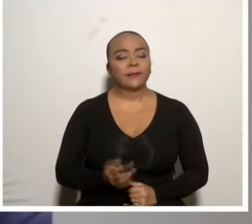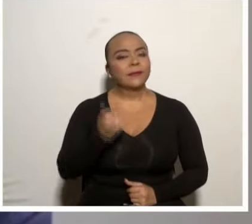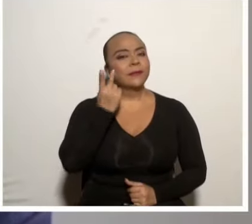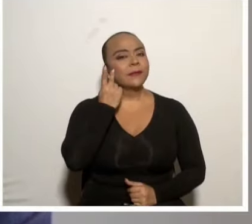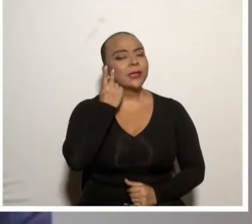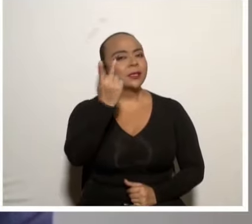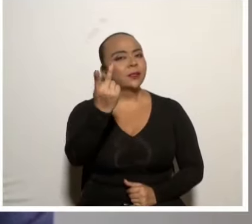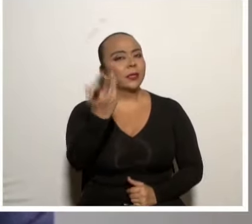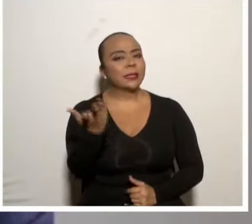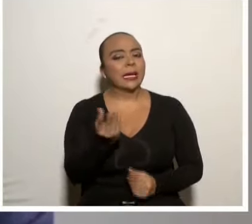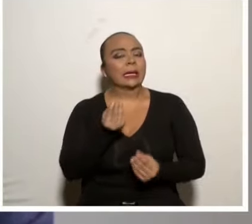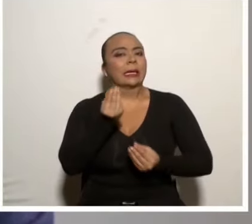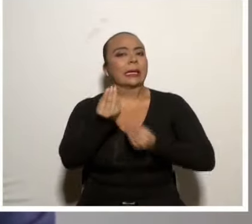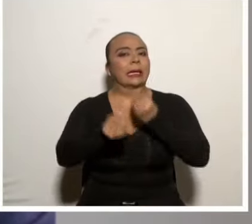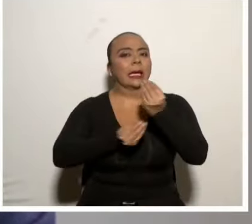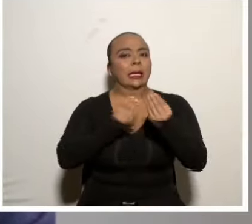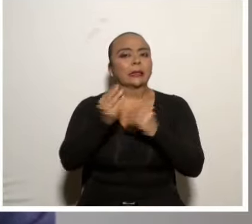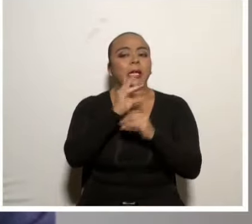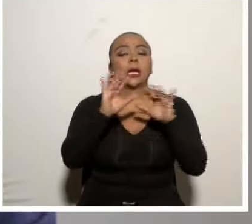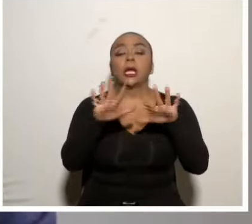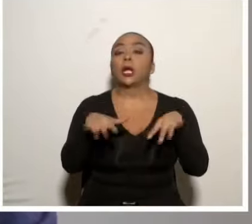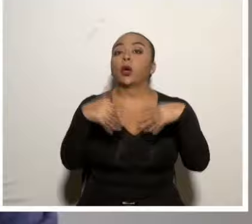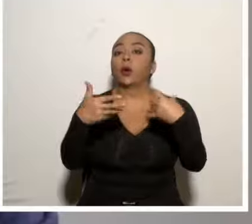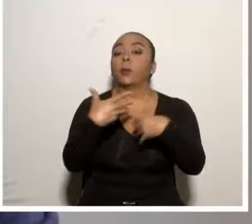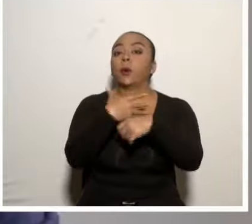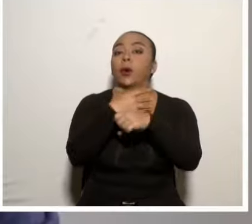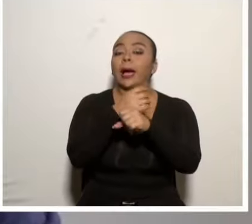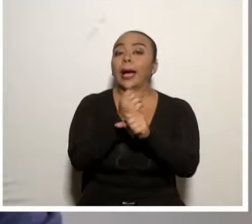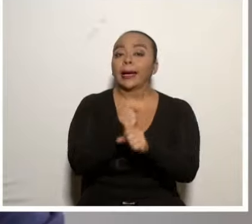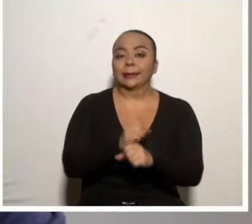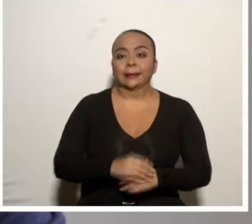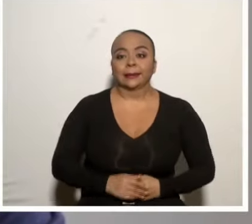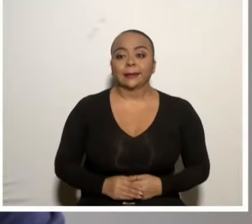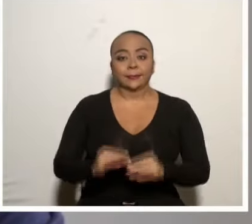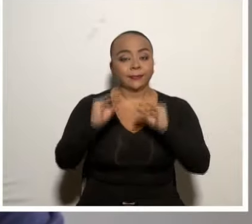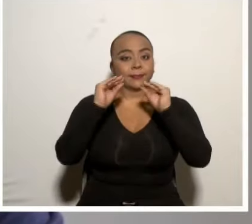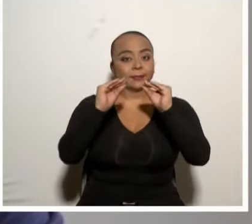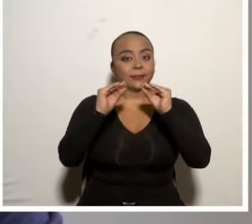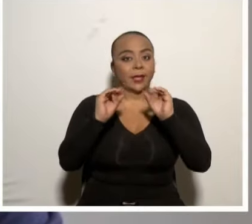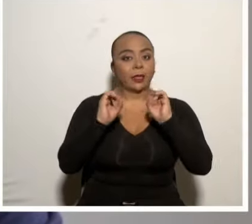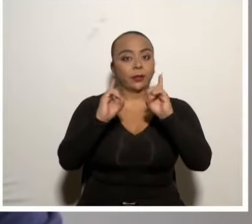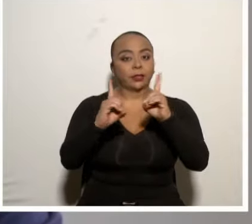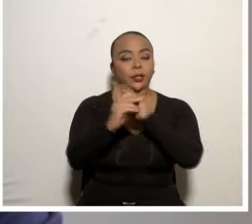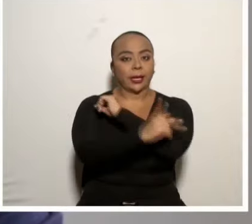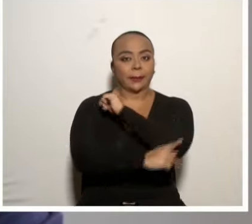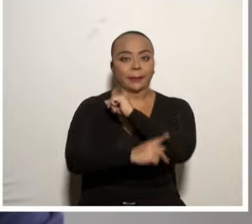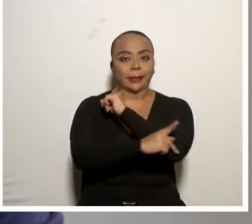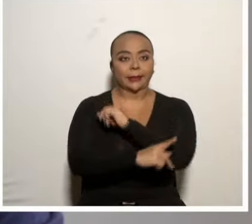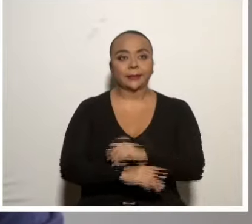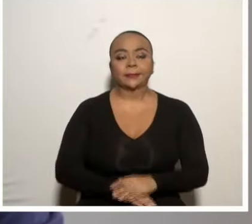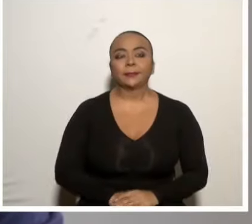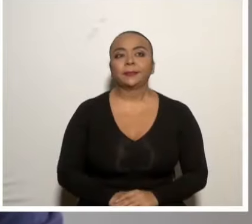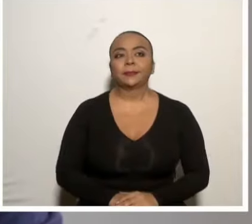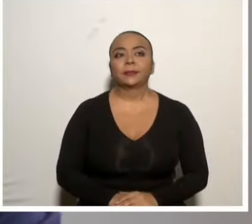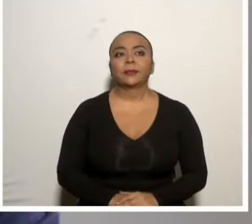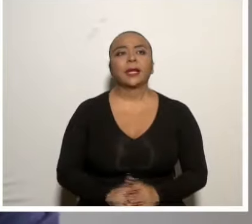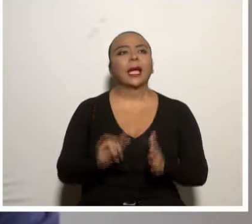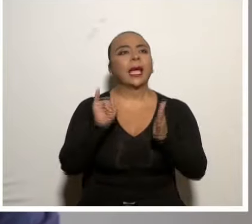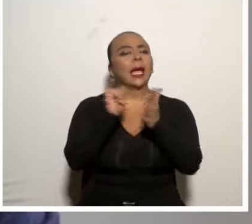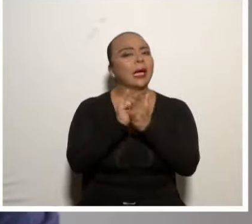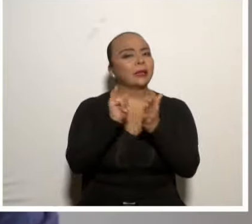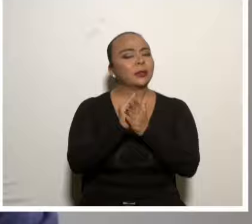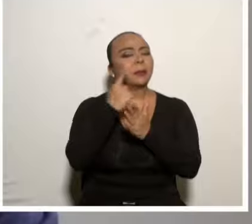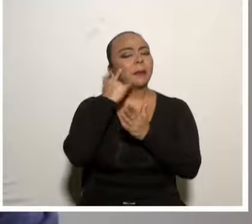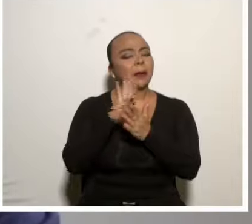visualizar qué están haciendo y cómo están haciendo los que imparten la educación en el país. Eso me parece que ha